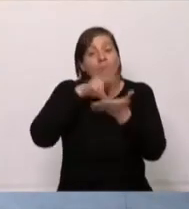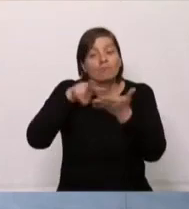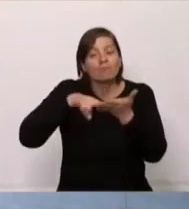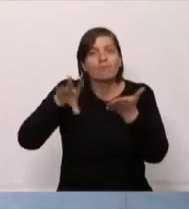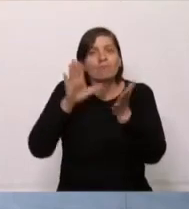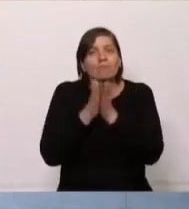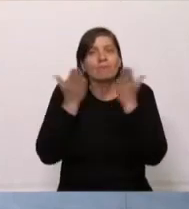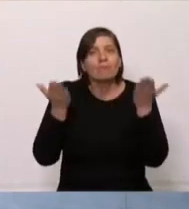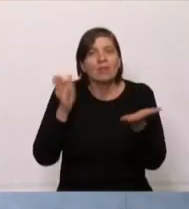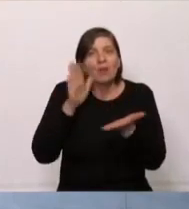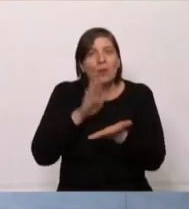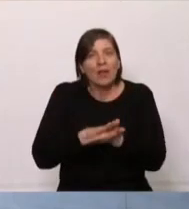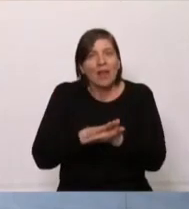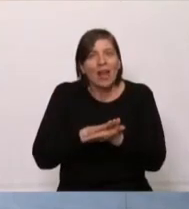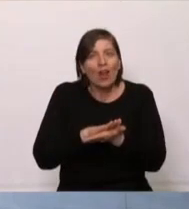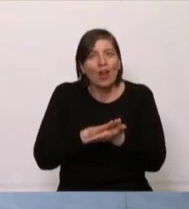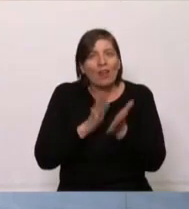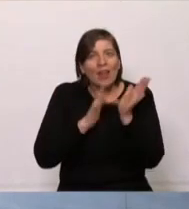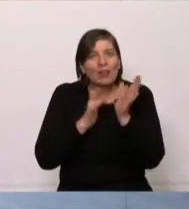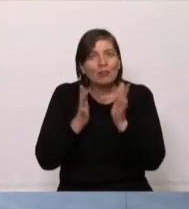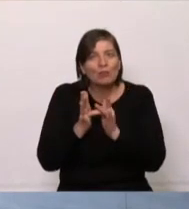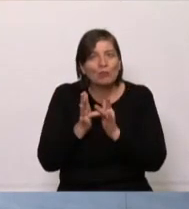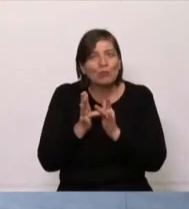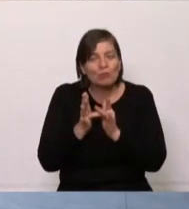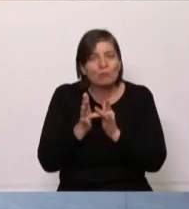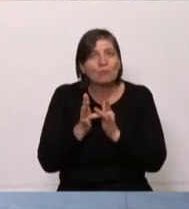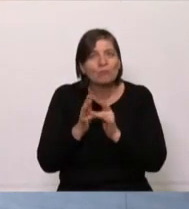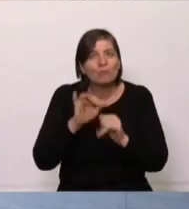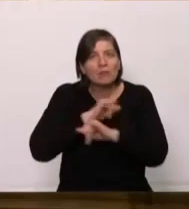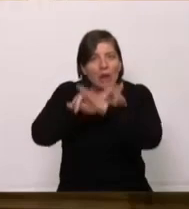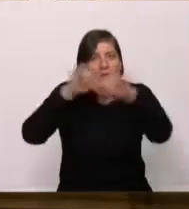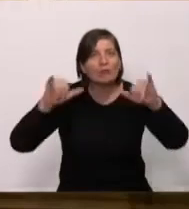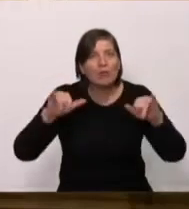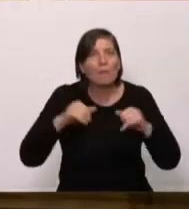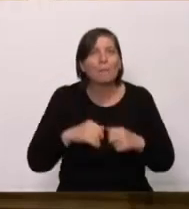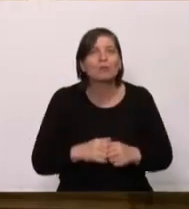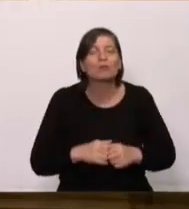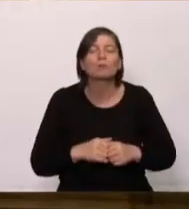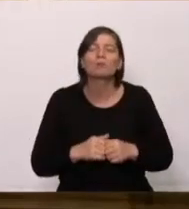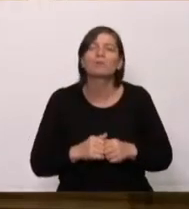En el Evangelio que acabamos de proclamar,